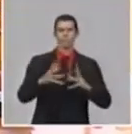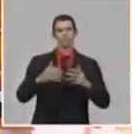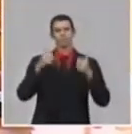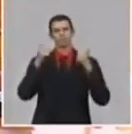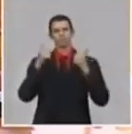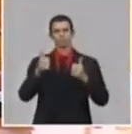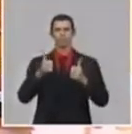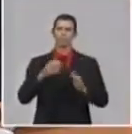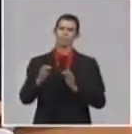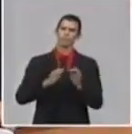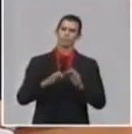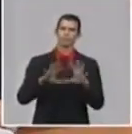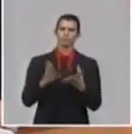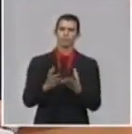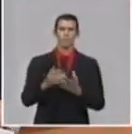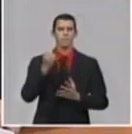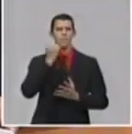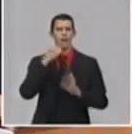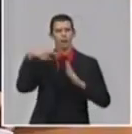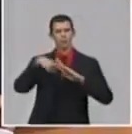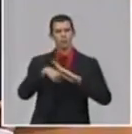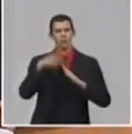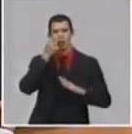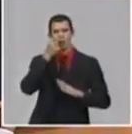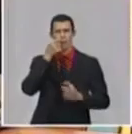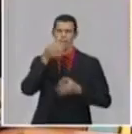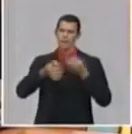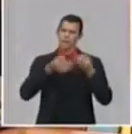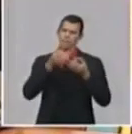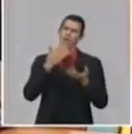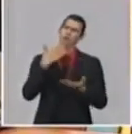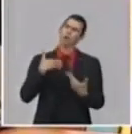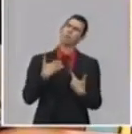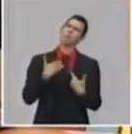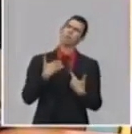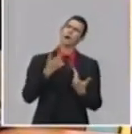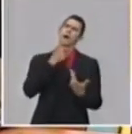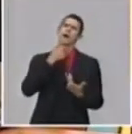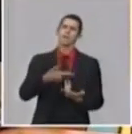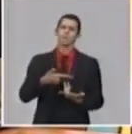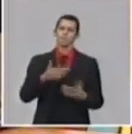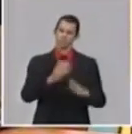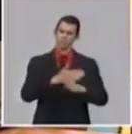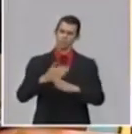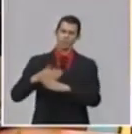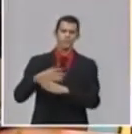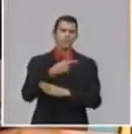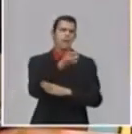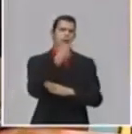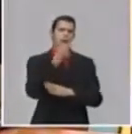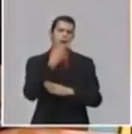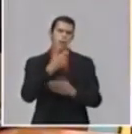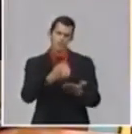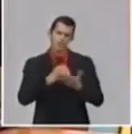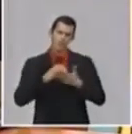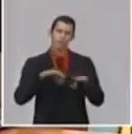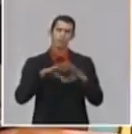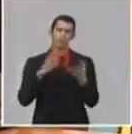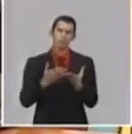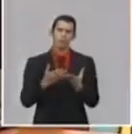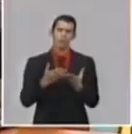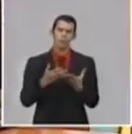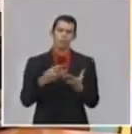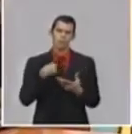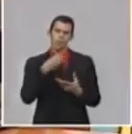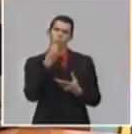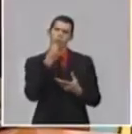gustaría un poco que Eduardo quizás nos hable de eso, cómo poder tener varios productos. Por ejemplo, antivirales permite atender incluso